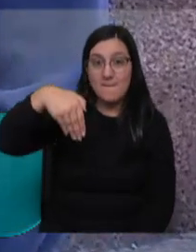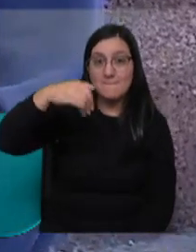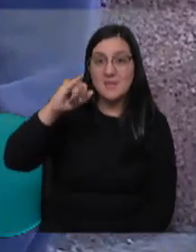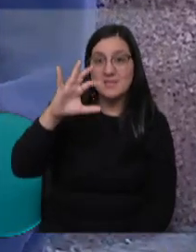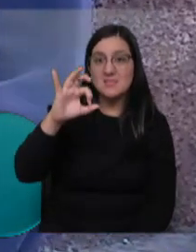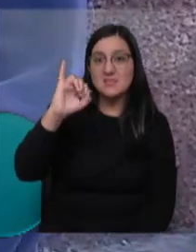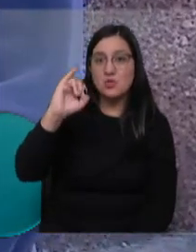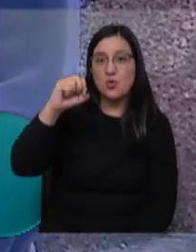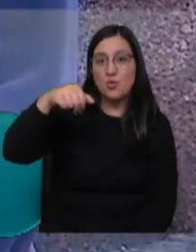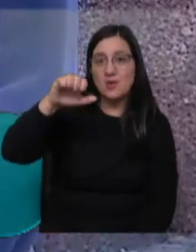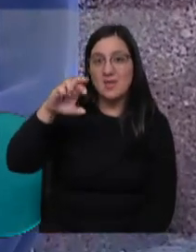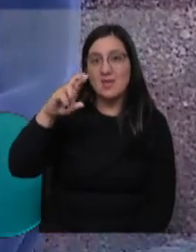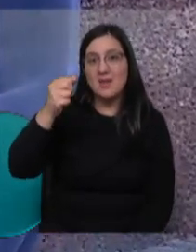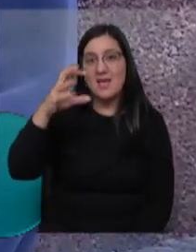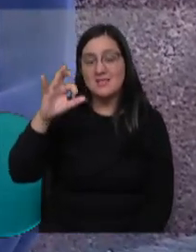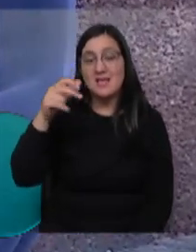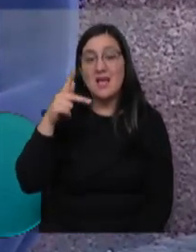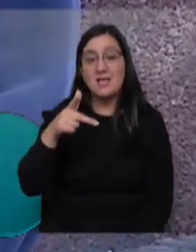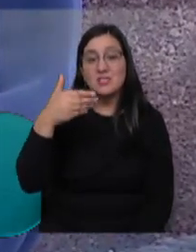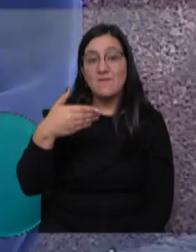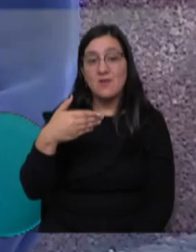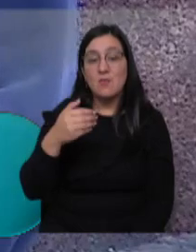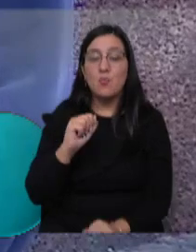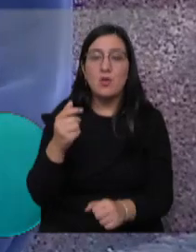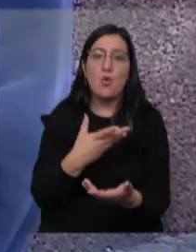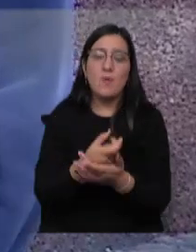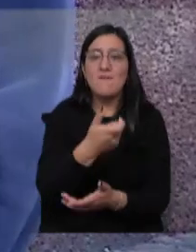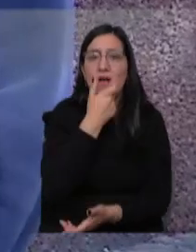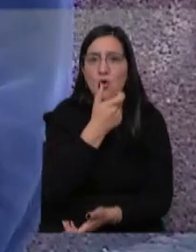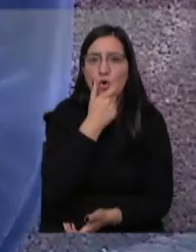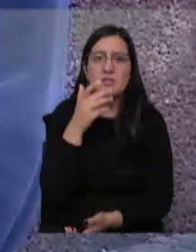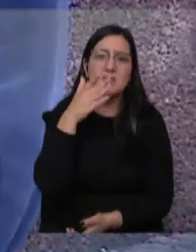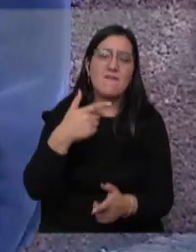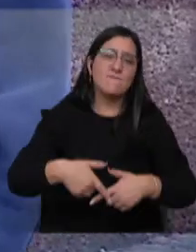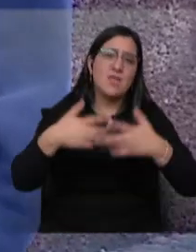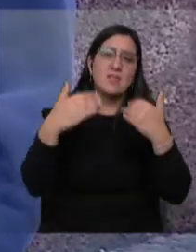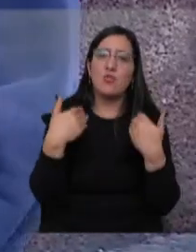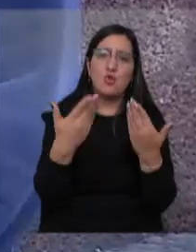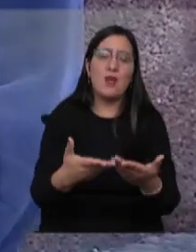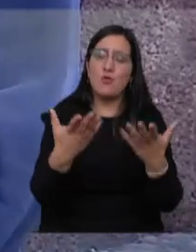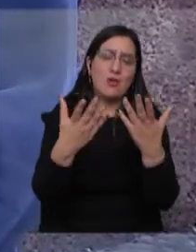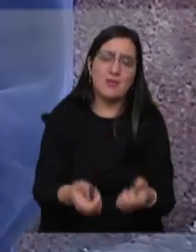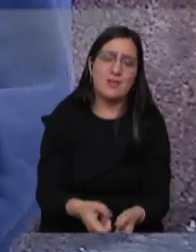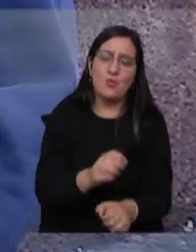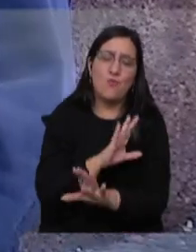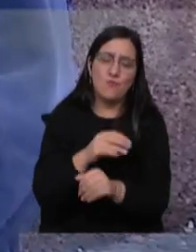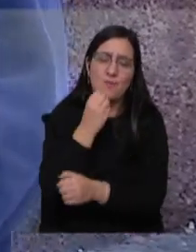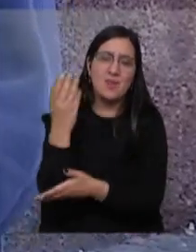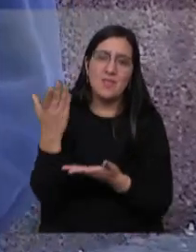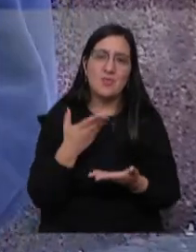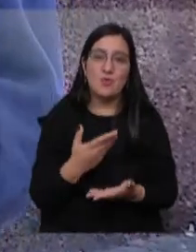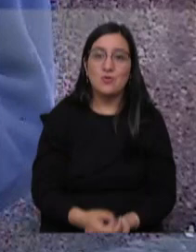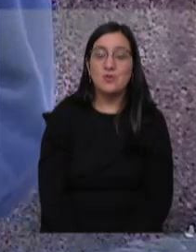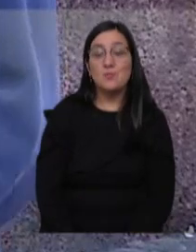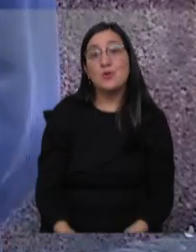HB, en Instagram, y pueden pedir alfajores, barritas, pastas, ir a las fiestas, hacer donaciones, todo lo que quieran hacer, bienvenida. Todo va a ser bienvenida, y